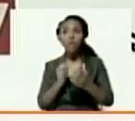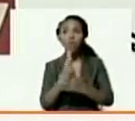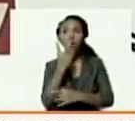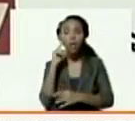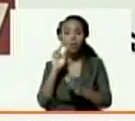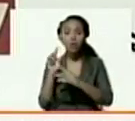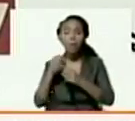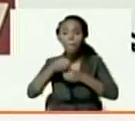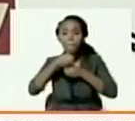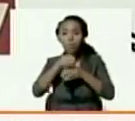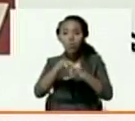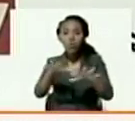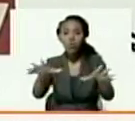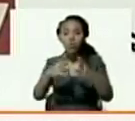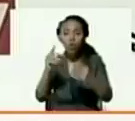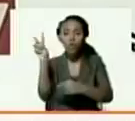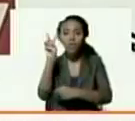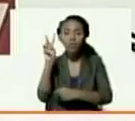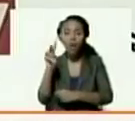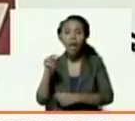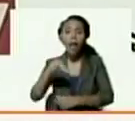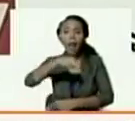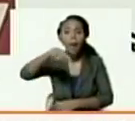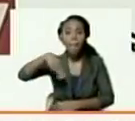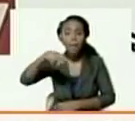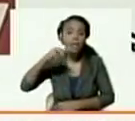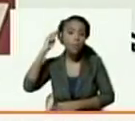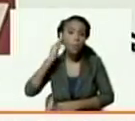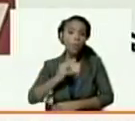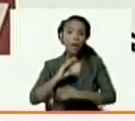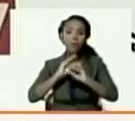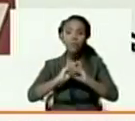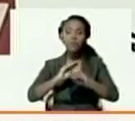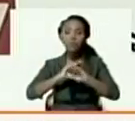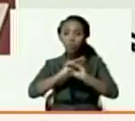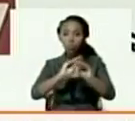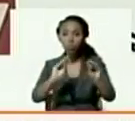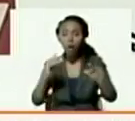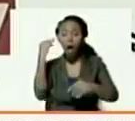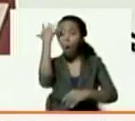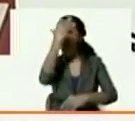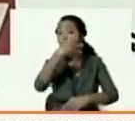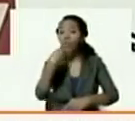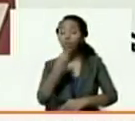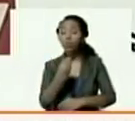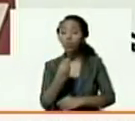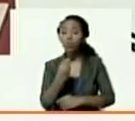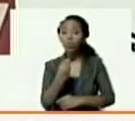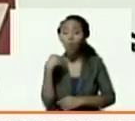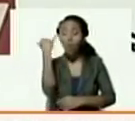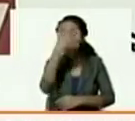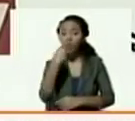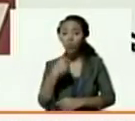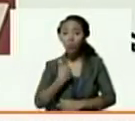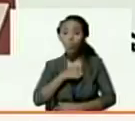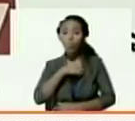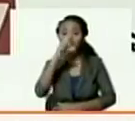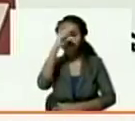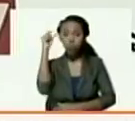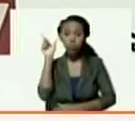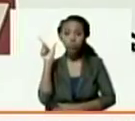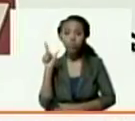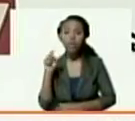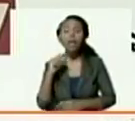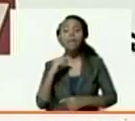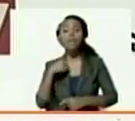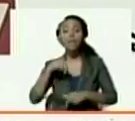en toda Venezuela estaremos, en las plazas Bolívar, y el llamado pues es a la juventud de nuestro partido, del Partido